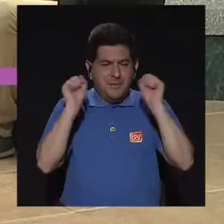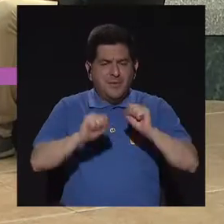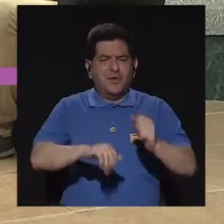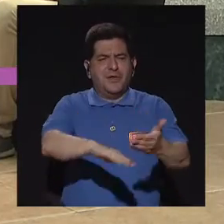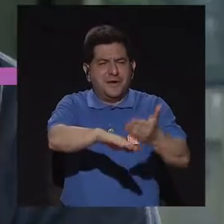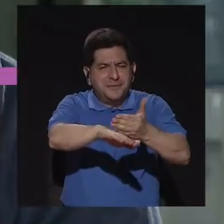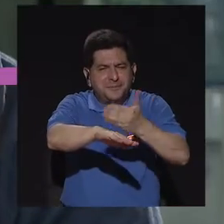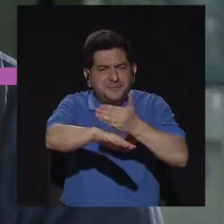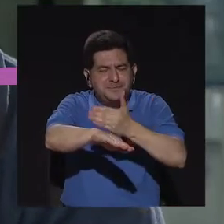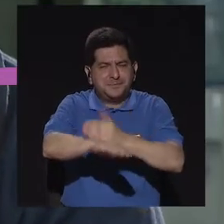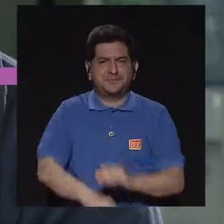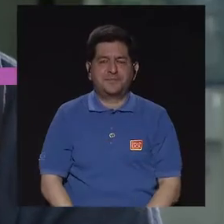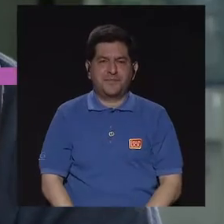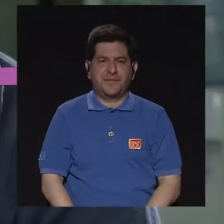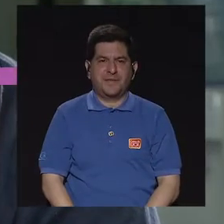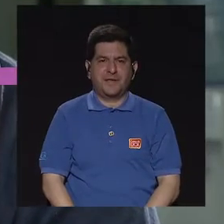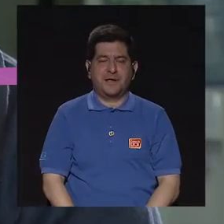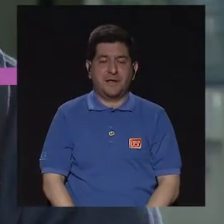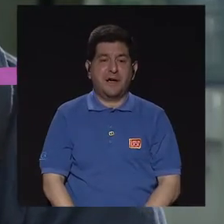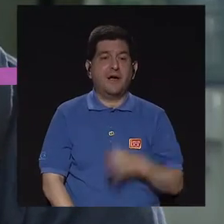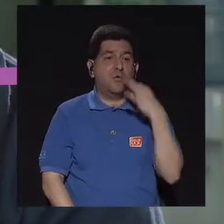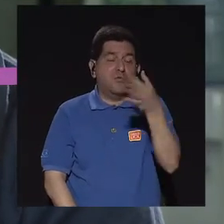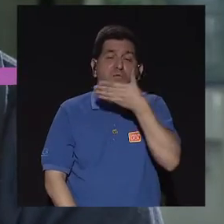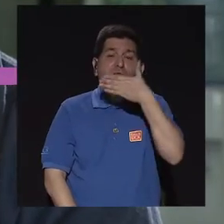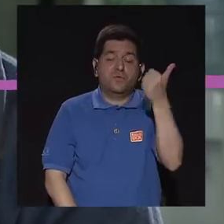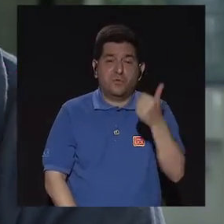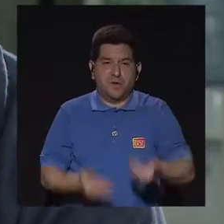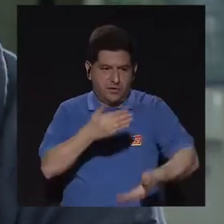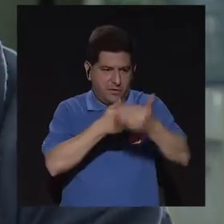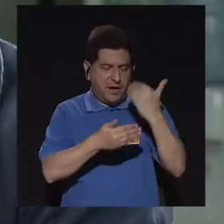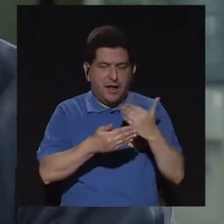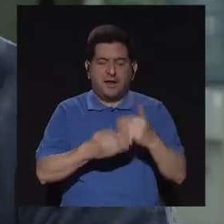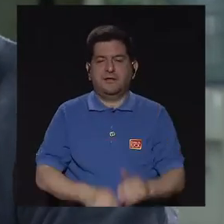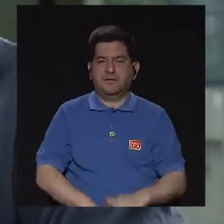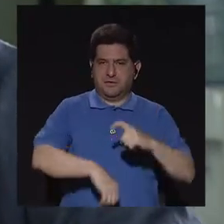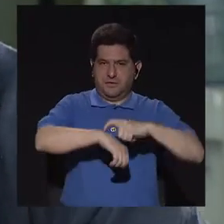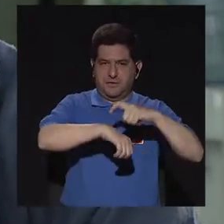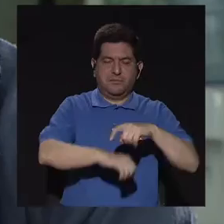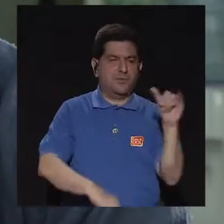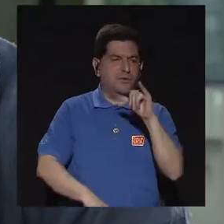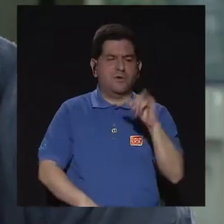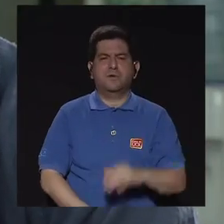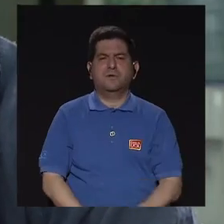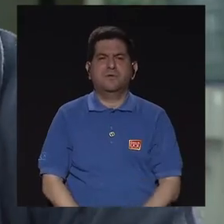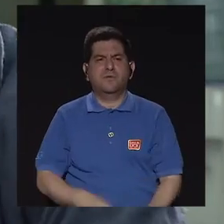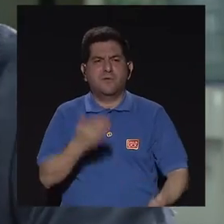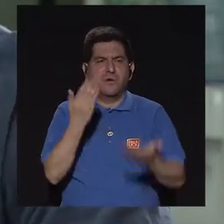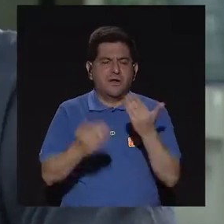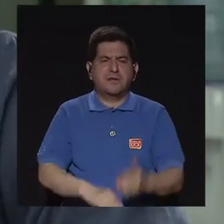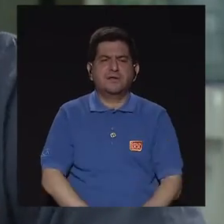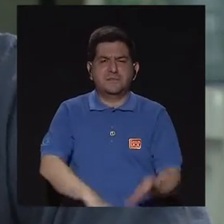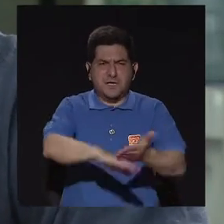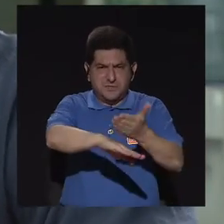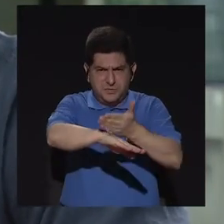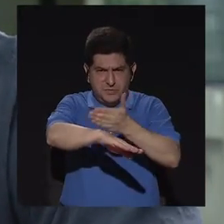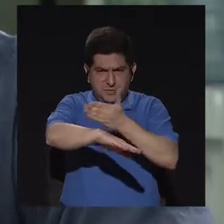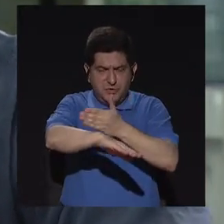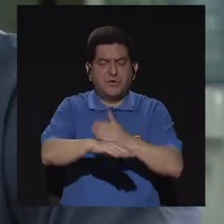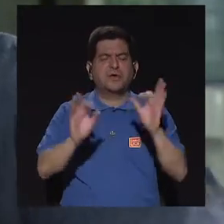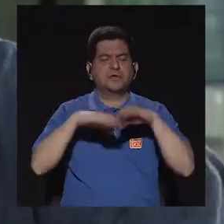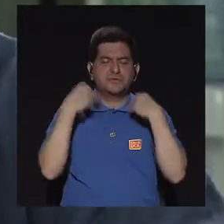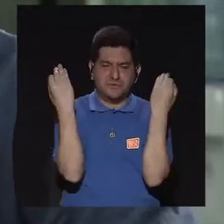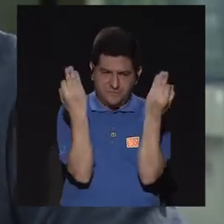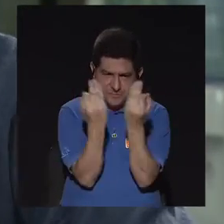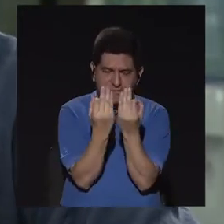salir adelante, estar mejor que como estábamos y también como estamos tratando también de buscar un poco de mejoría como hacia